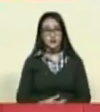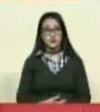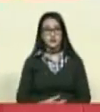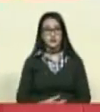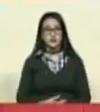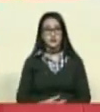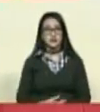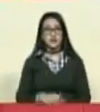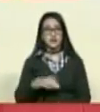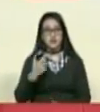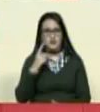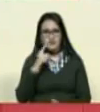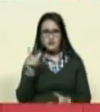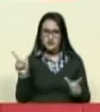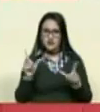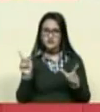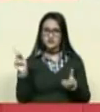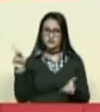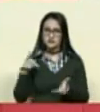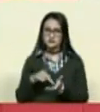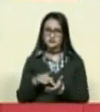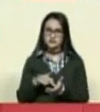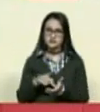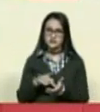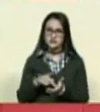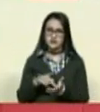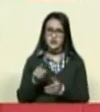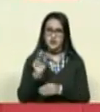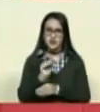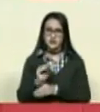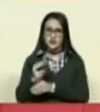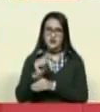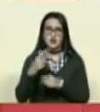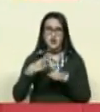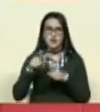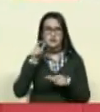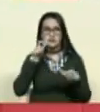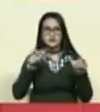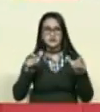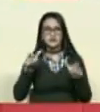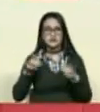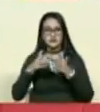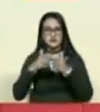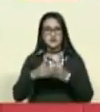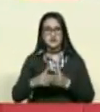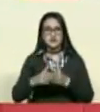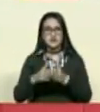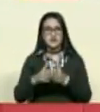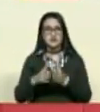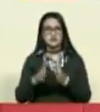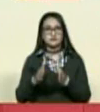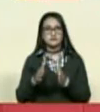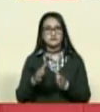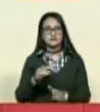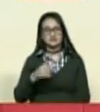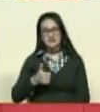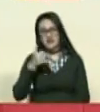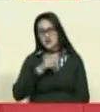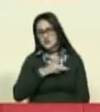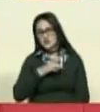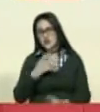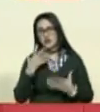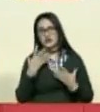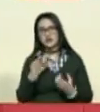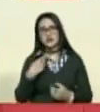Y luego lo vimos en televisión, llegando aquí a Fuerte Tiuna, protegido por Churi y otros compañeros. Una de las imágenes más dolorosas y tristes